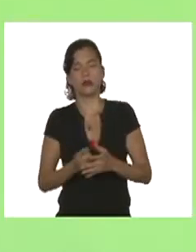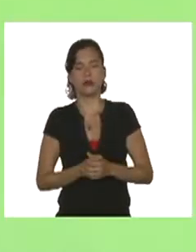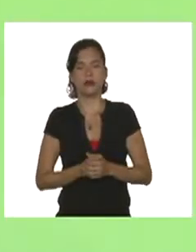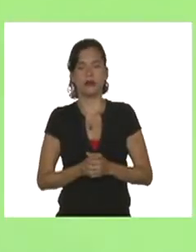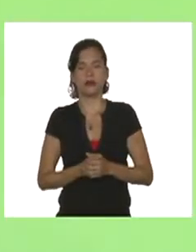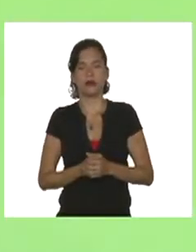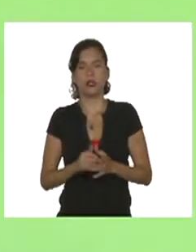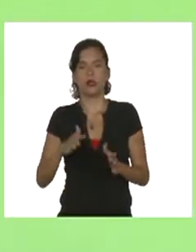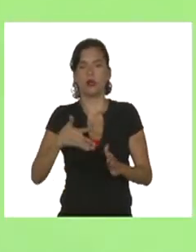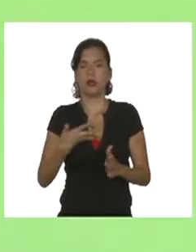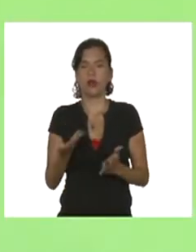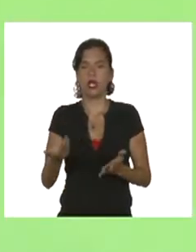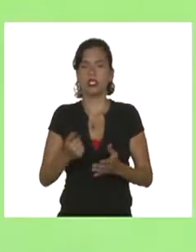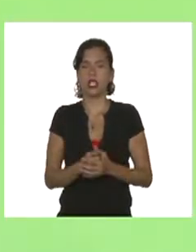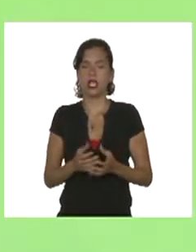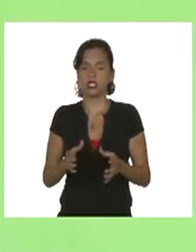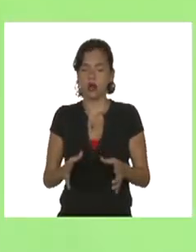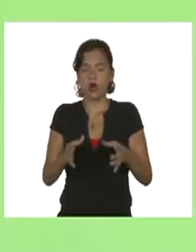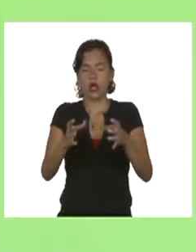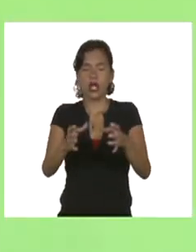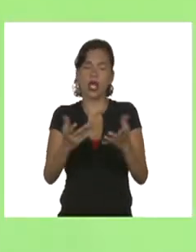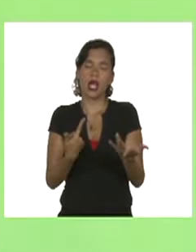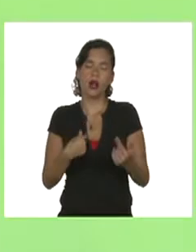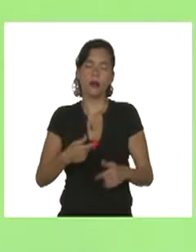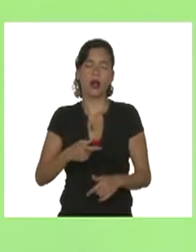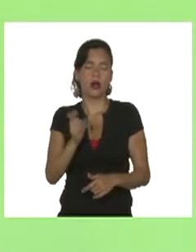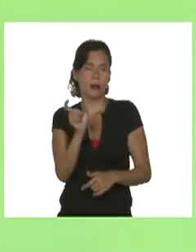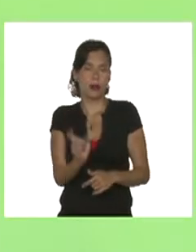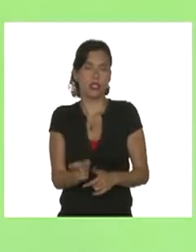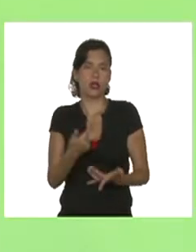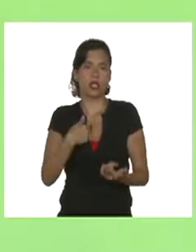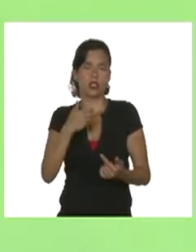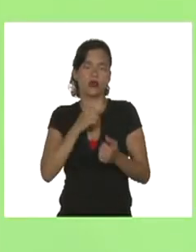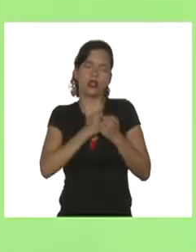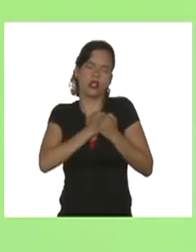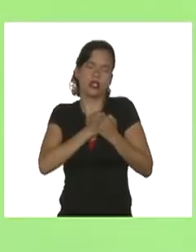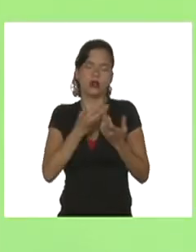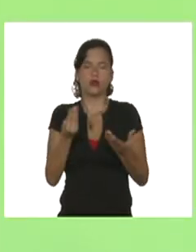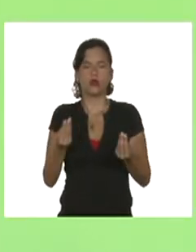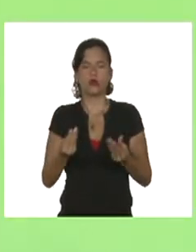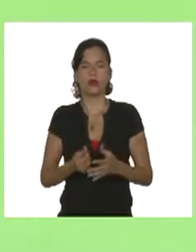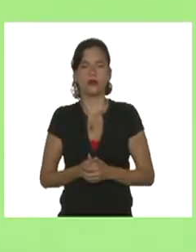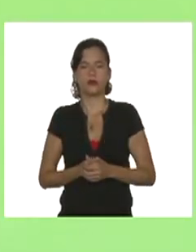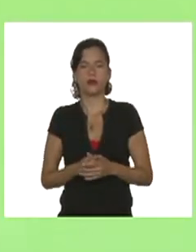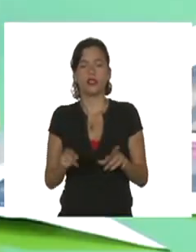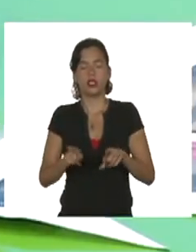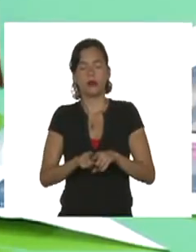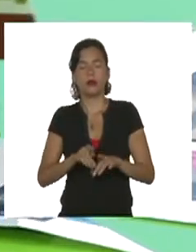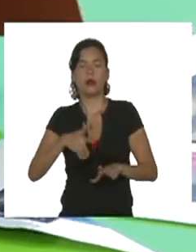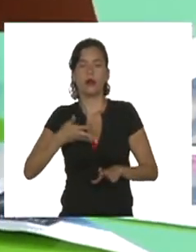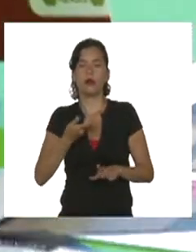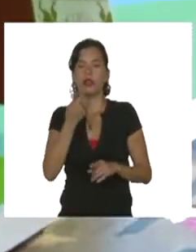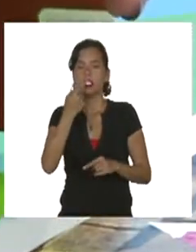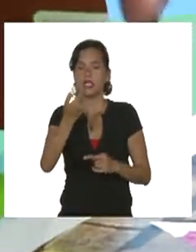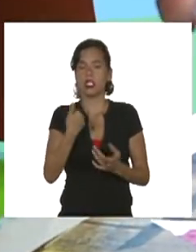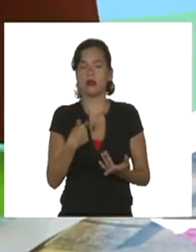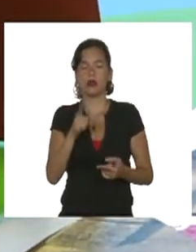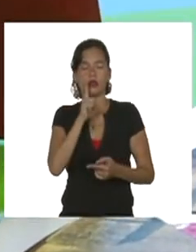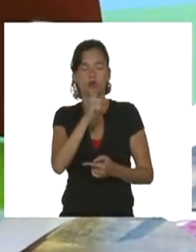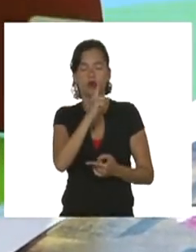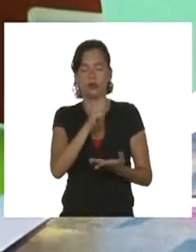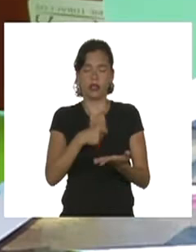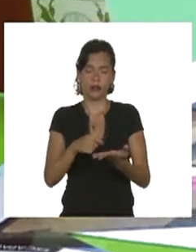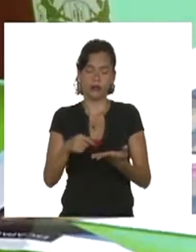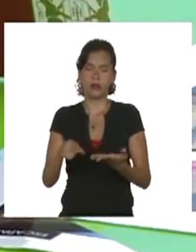puede ser de hecho hasta un regalo para un ser querido y así también podemos pedirles que coloquen sus